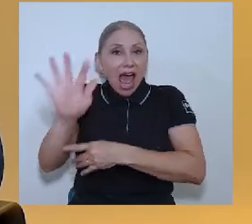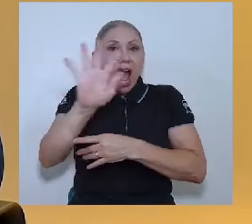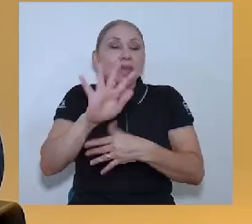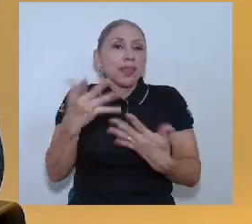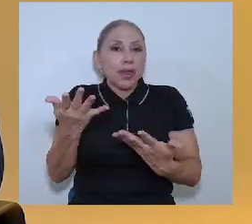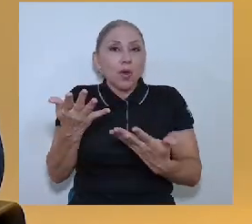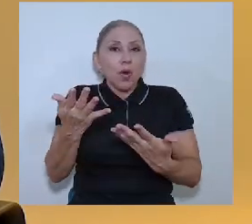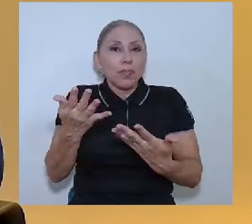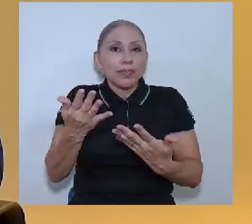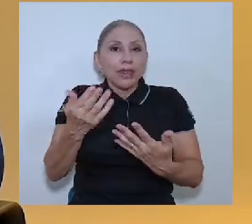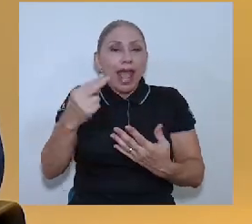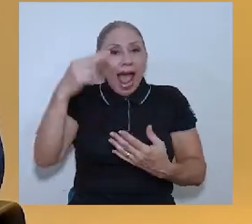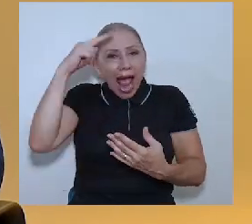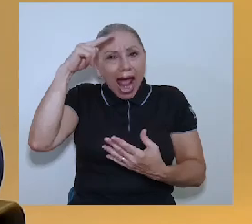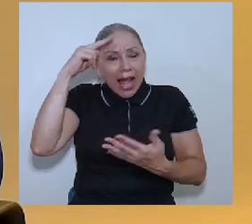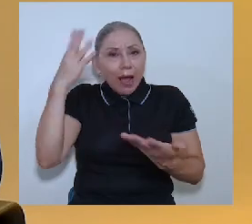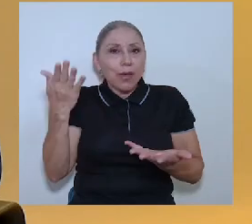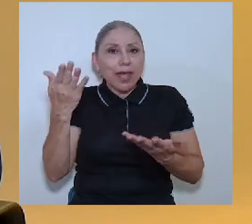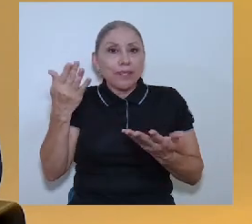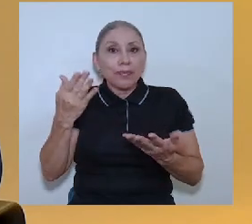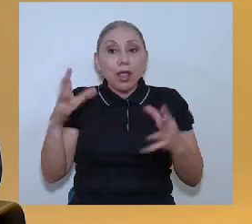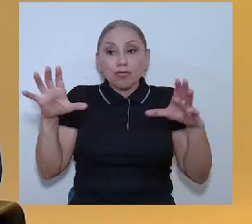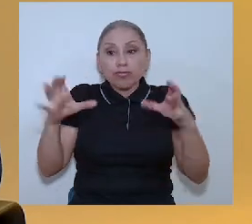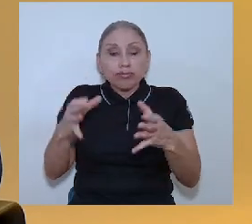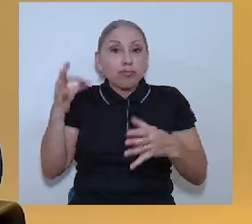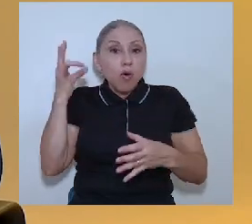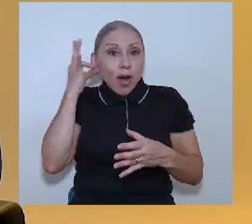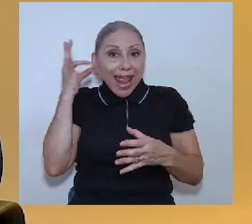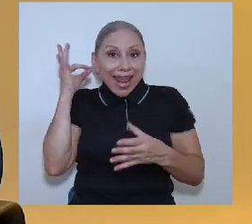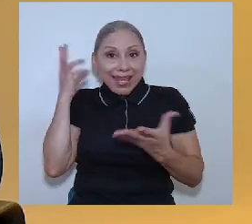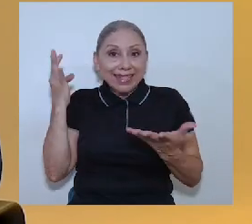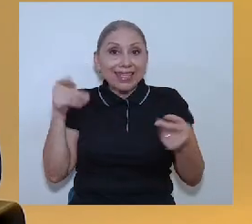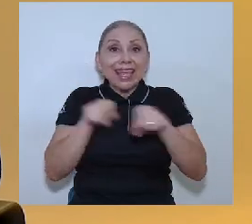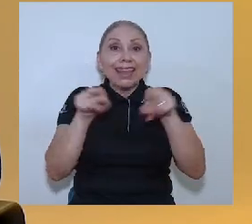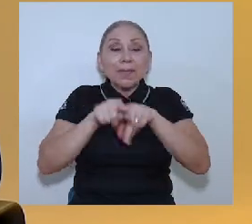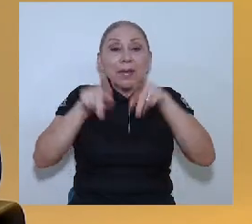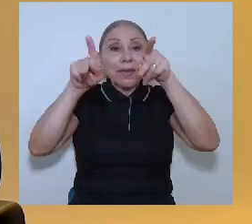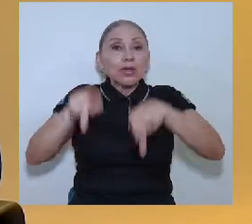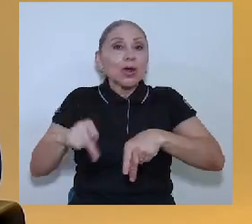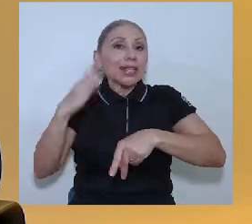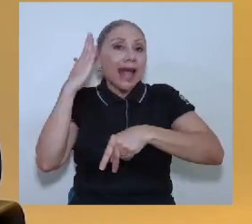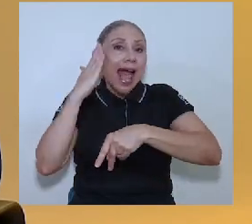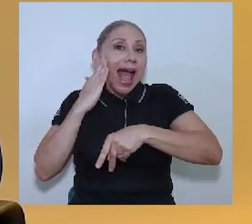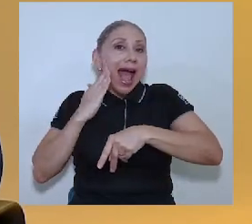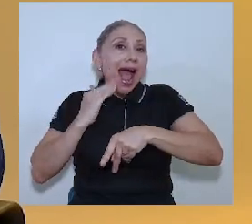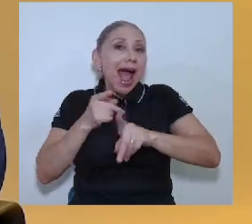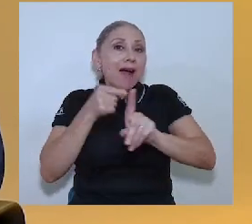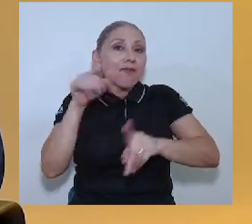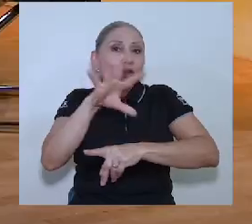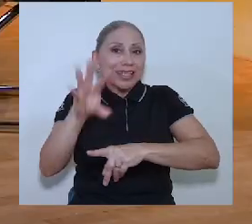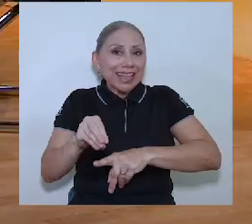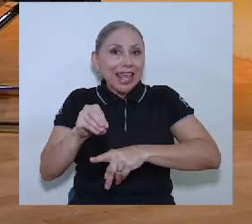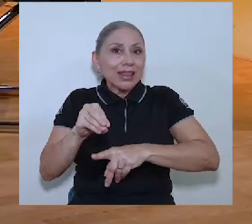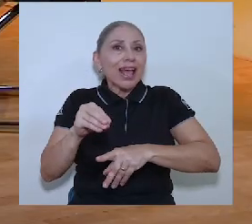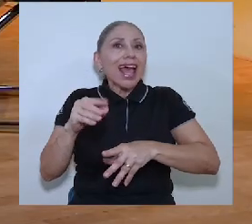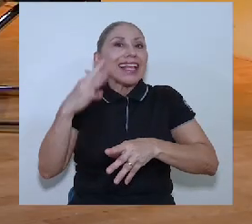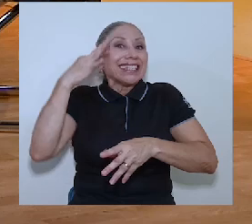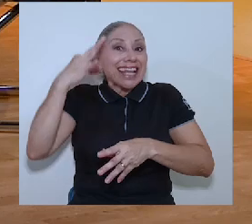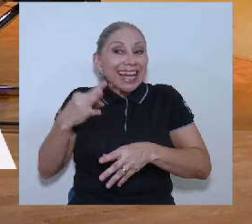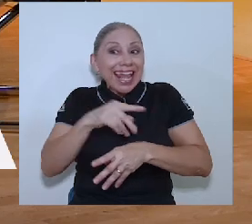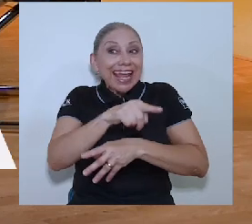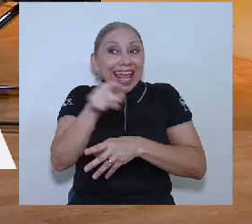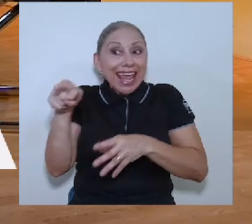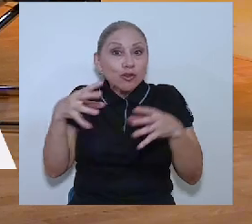de origen árabe, las mujeres y la población afrodescendiente, los iban a apoyar en